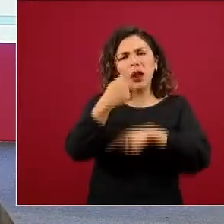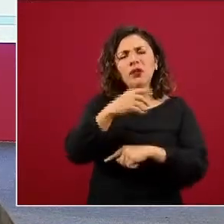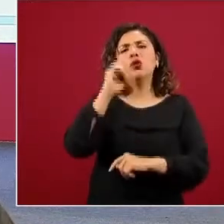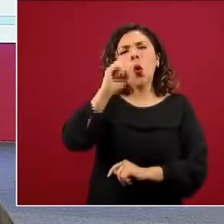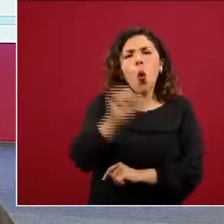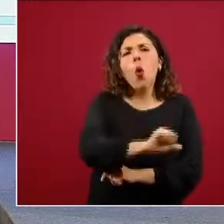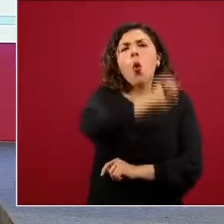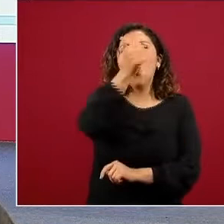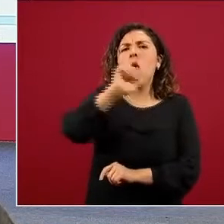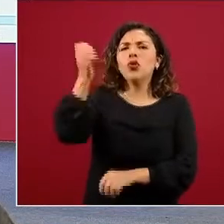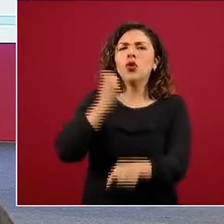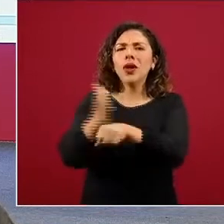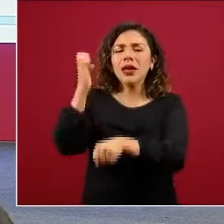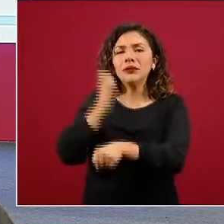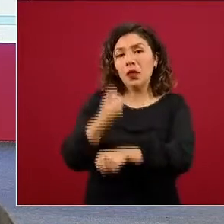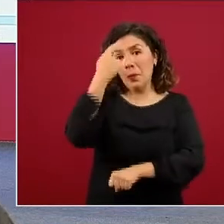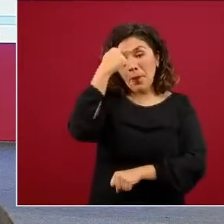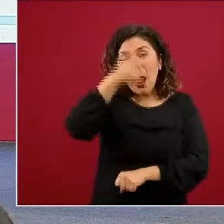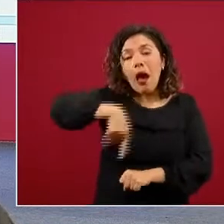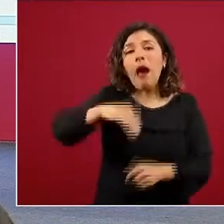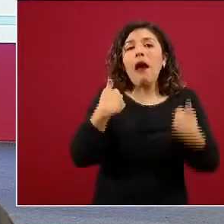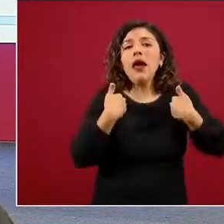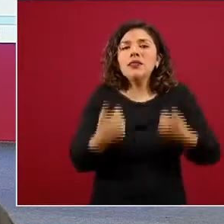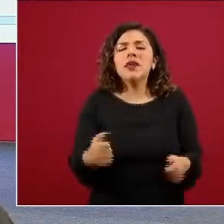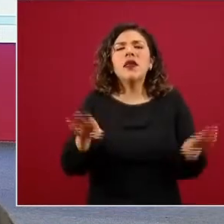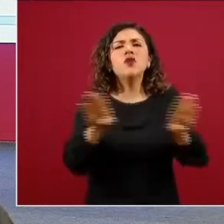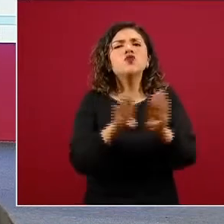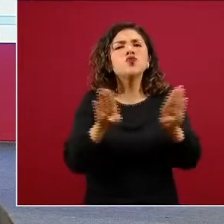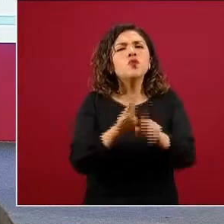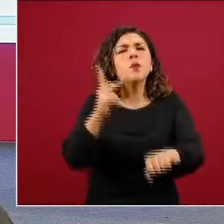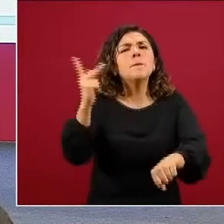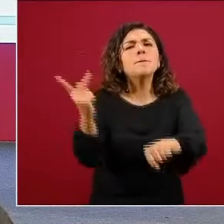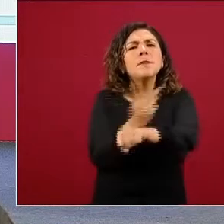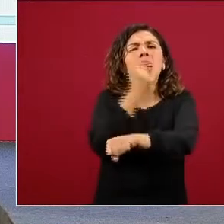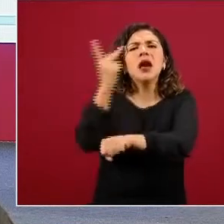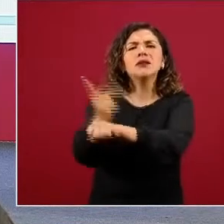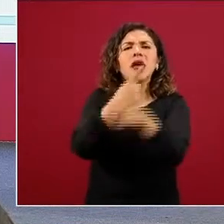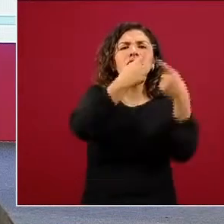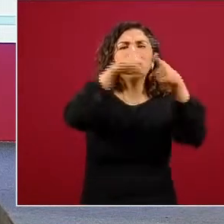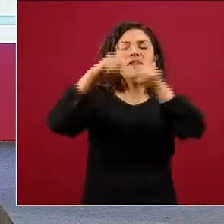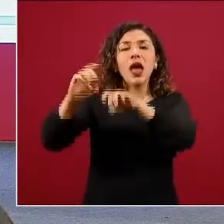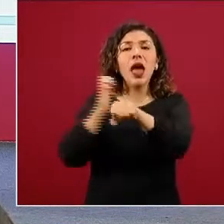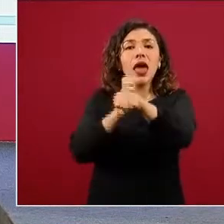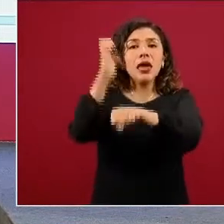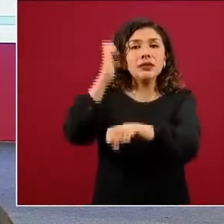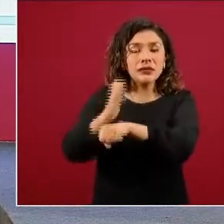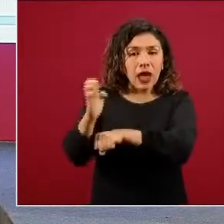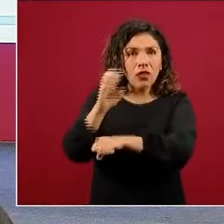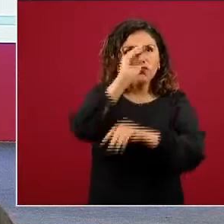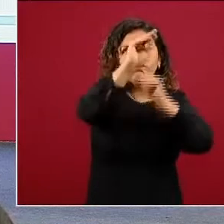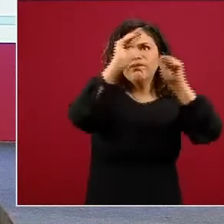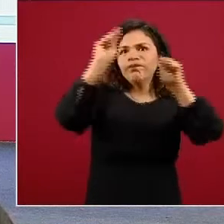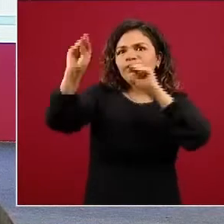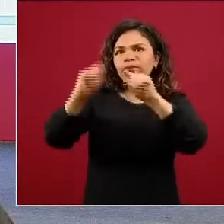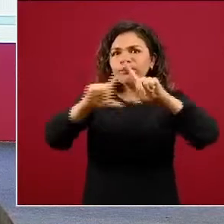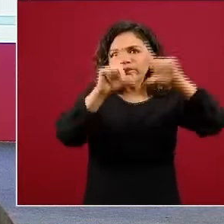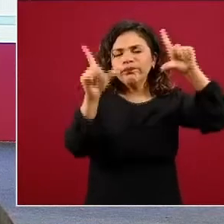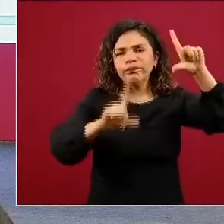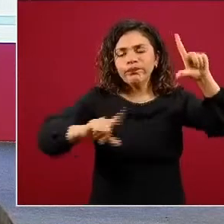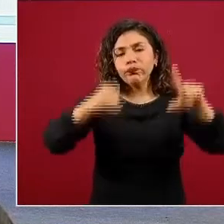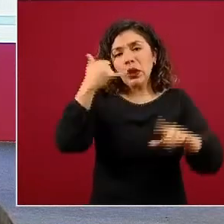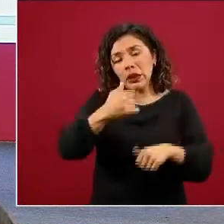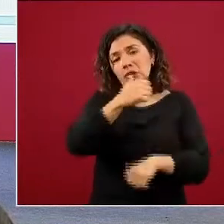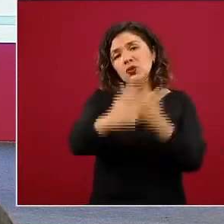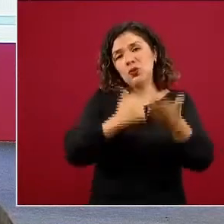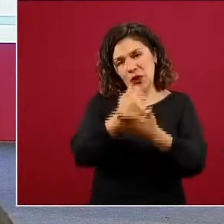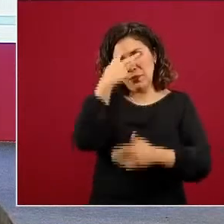sobre otras para ilustrar las situaciones que se viven en las entidades federativas, en los estados y la